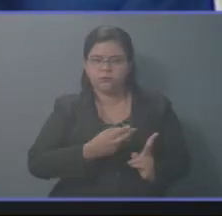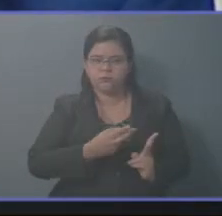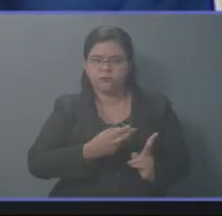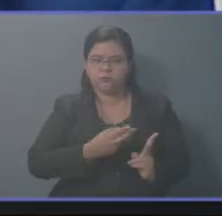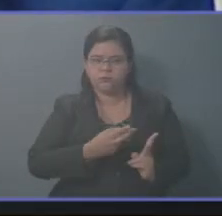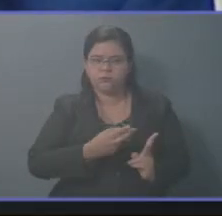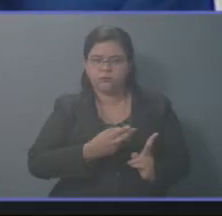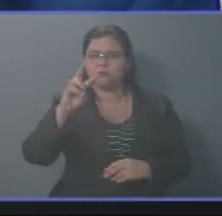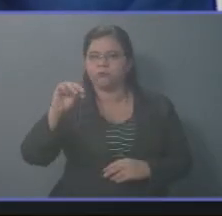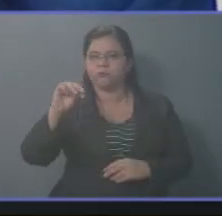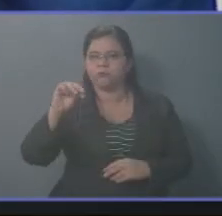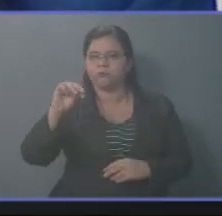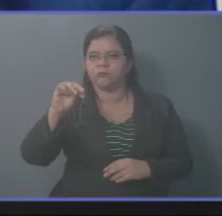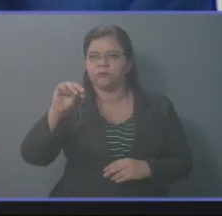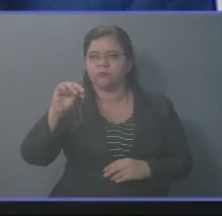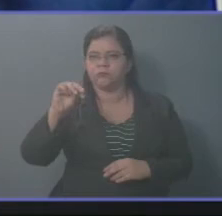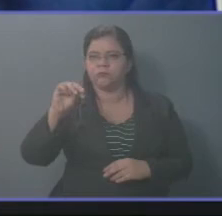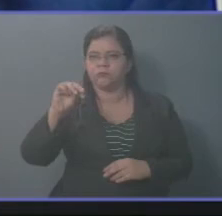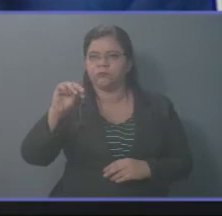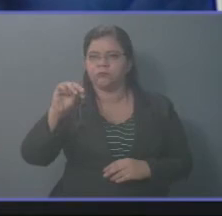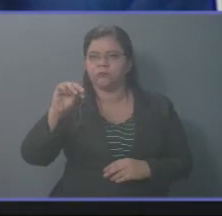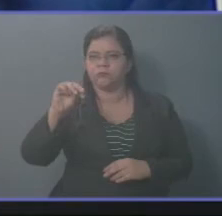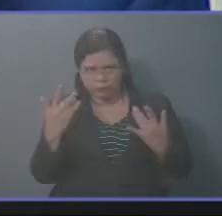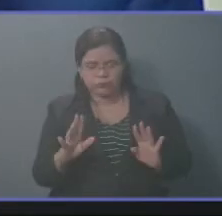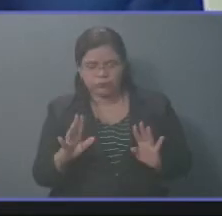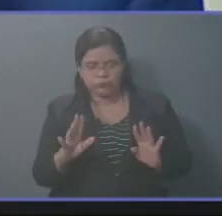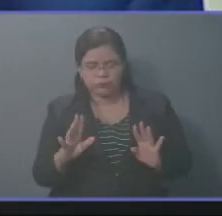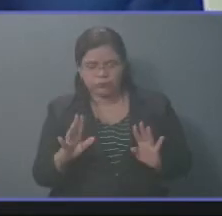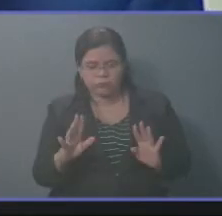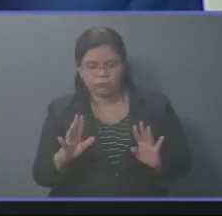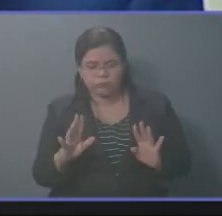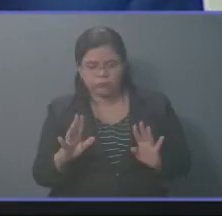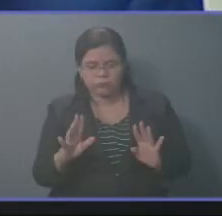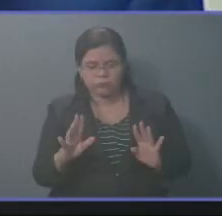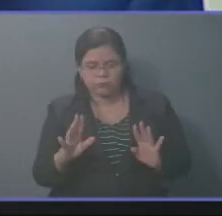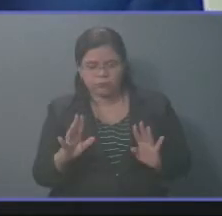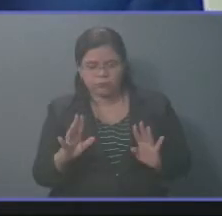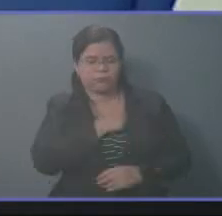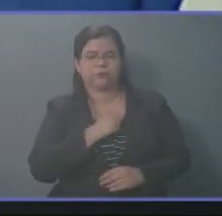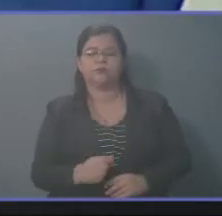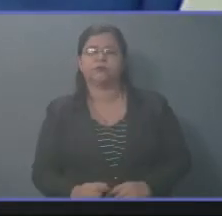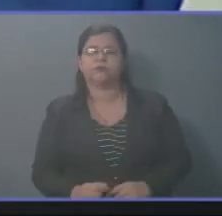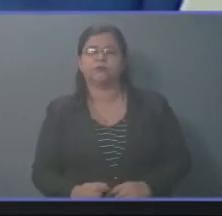Viceministerio de Transporte ya hizo su trabajo, lo que le compete.